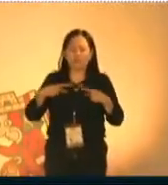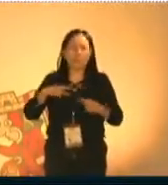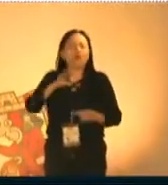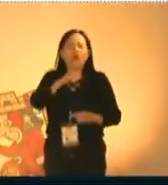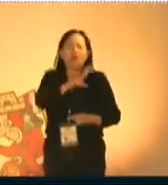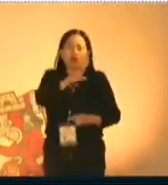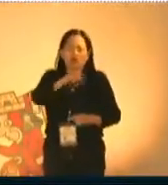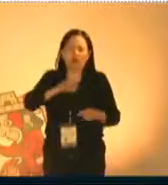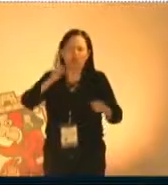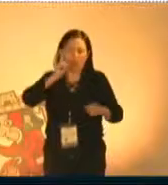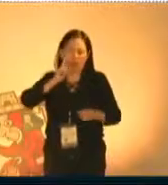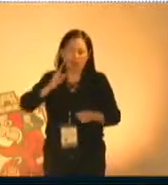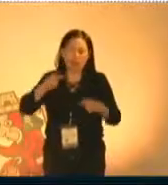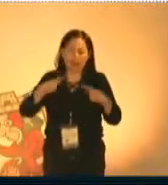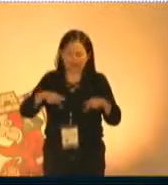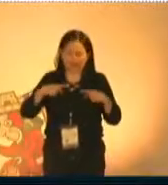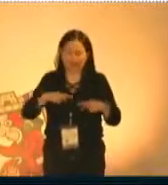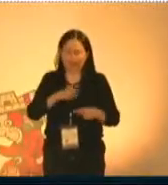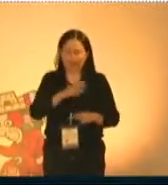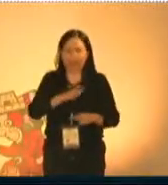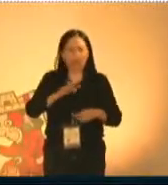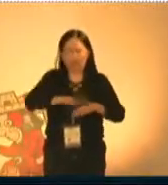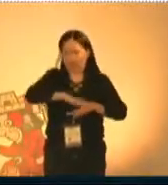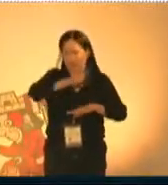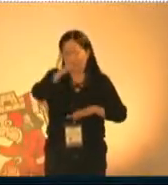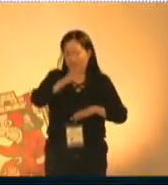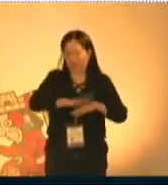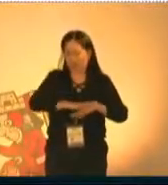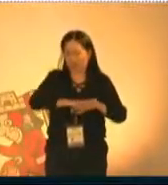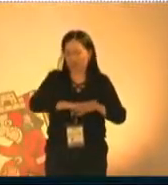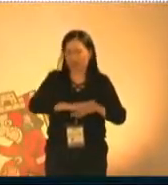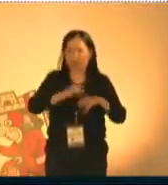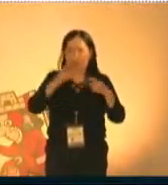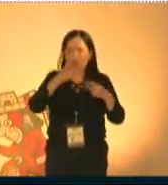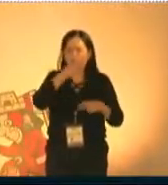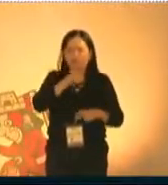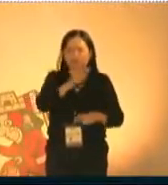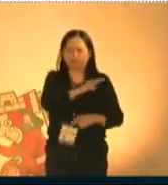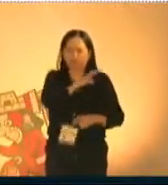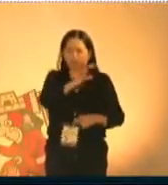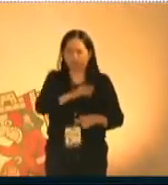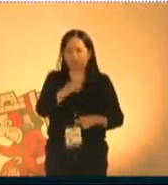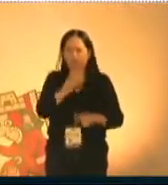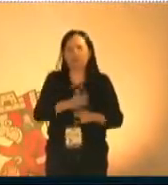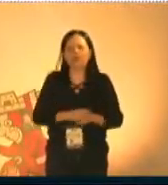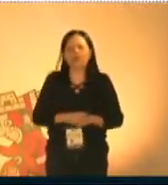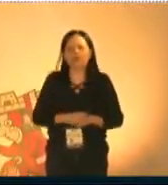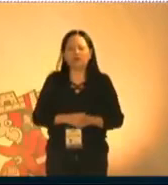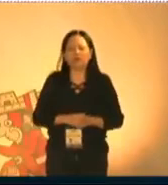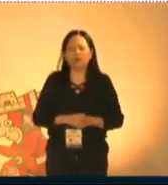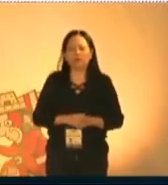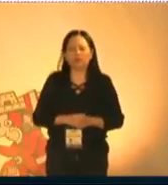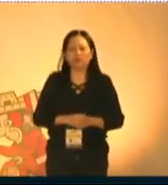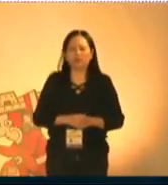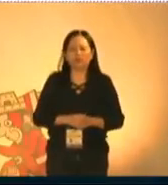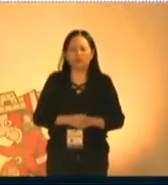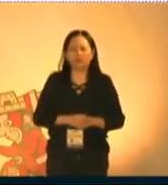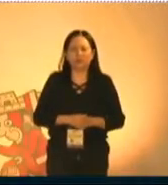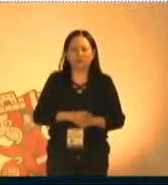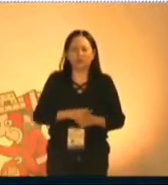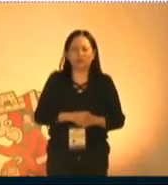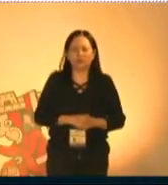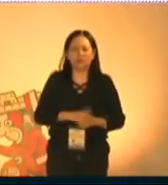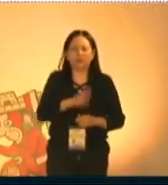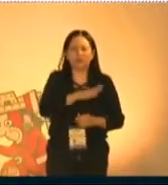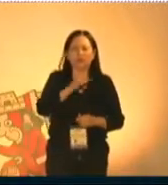la mayor parte de los generales de ambos bandos y sobre todo de los de los patriotas no